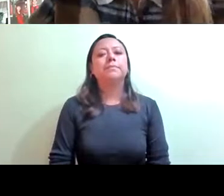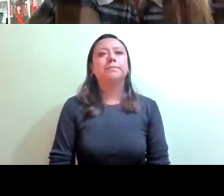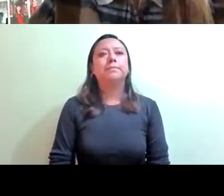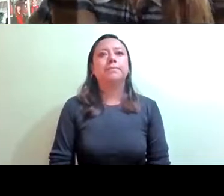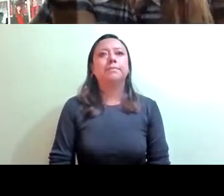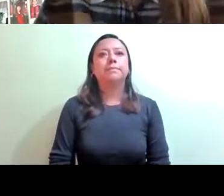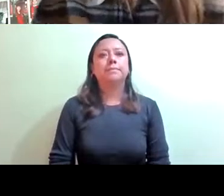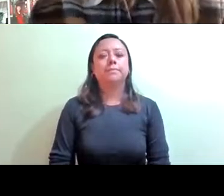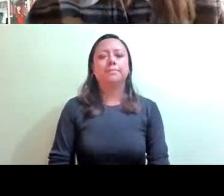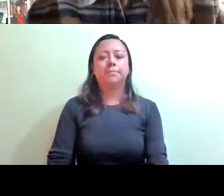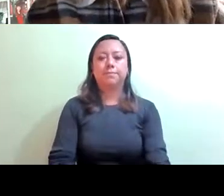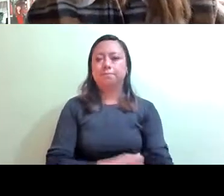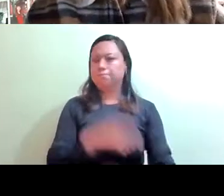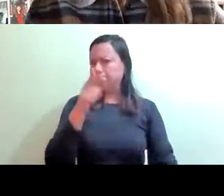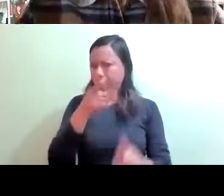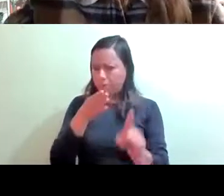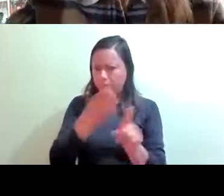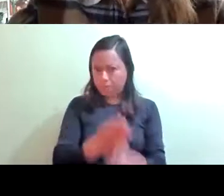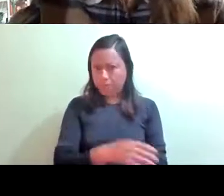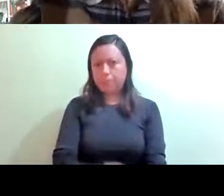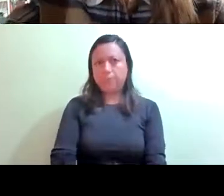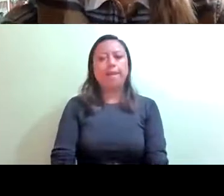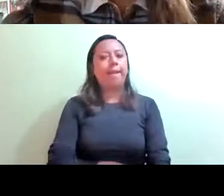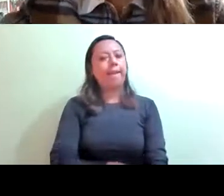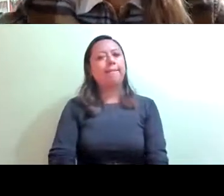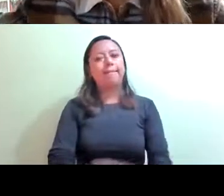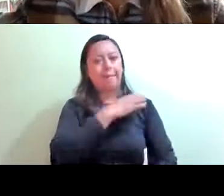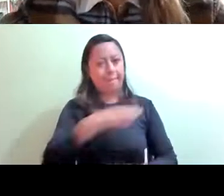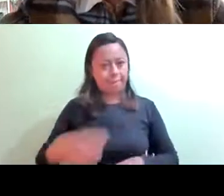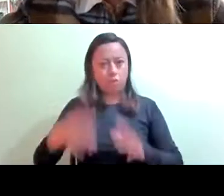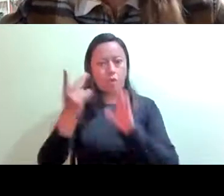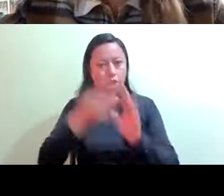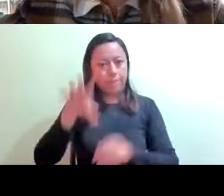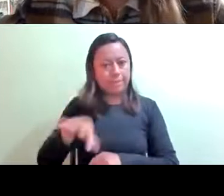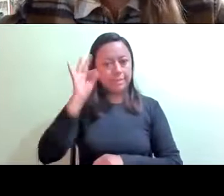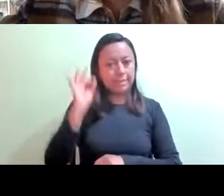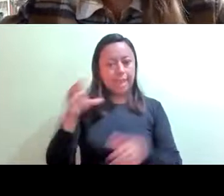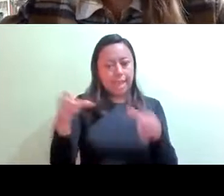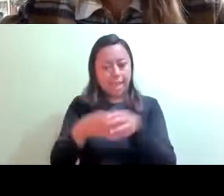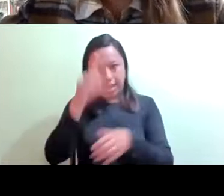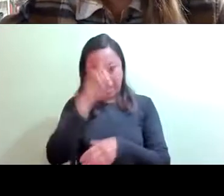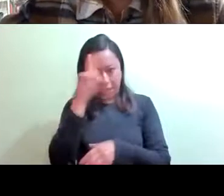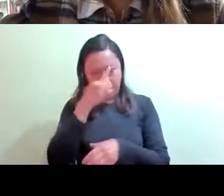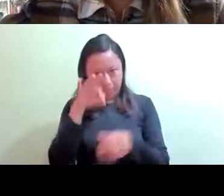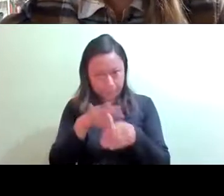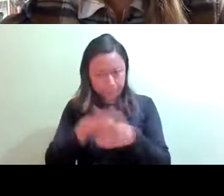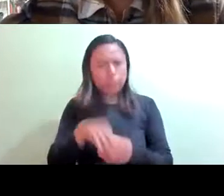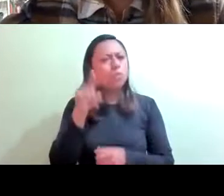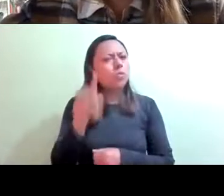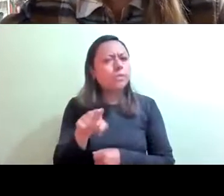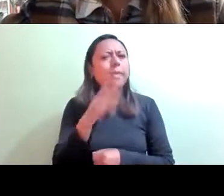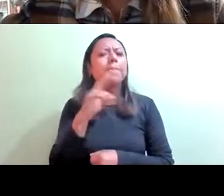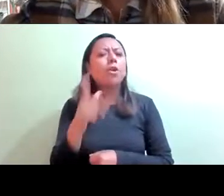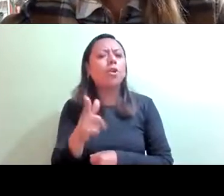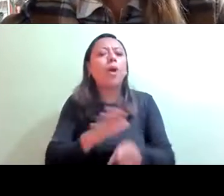su caso particular, como candidato a reelección al cargo de consejero honorario, ¿usted qué mejoraría para que la Comisión de